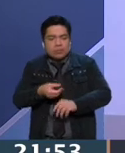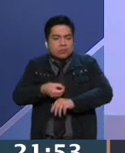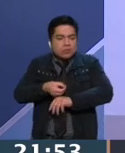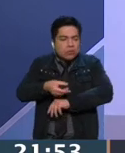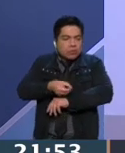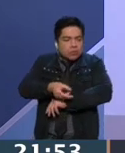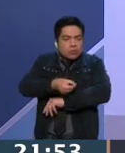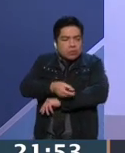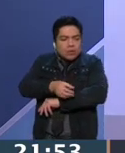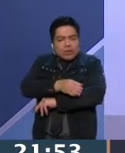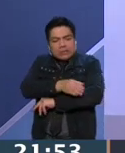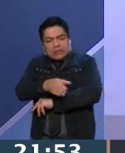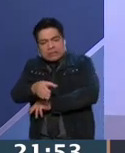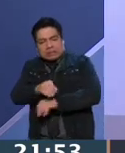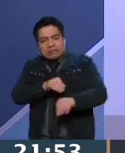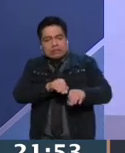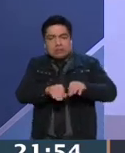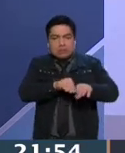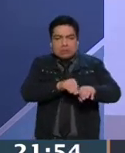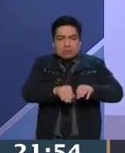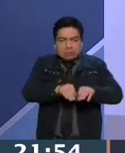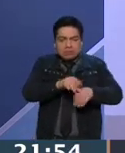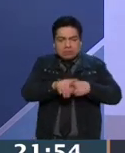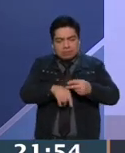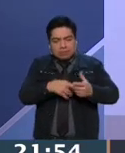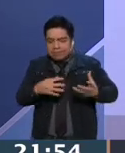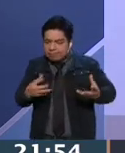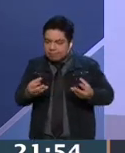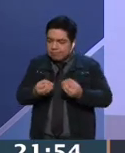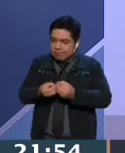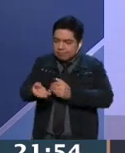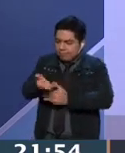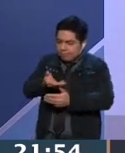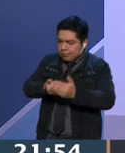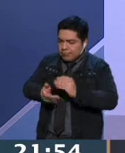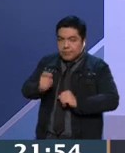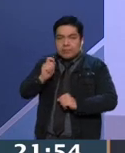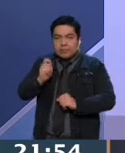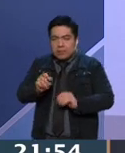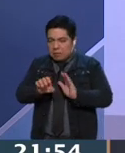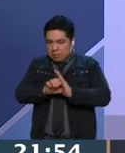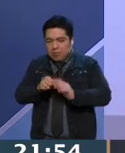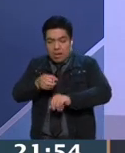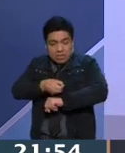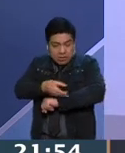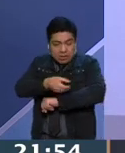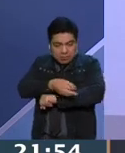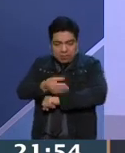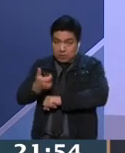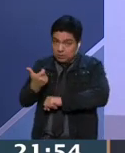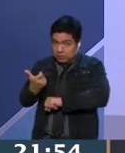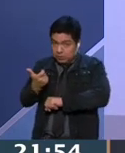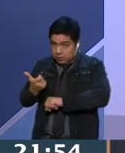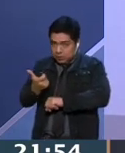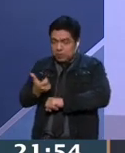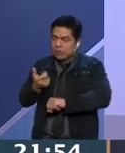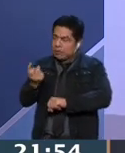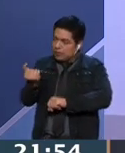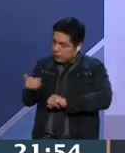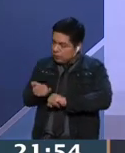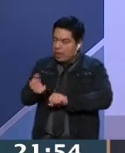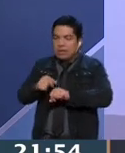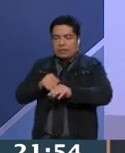agricultura de riesgos compartidos, es decir, sembrar cuesta dinero y cuesta trabajo